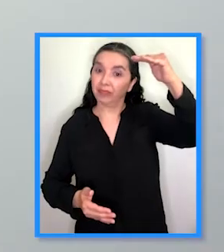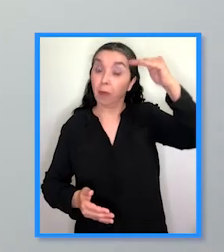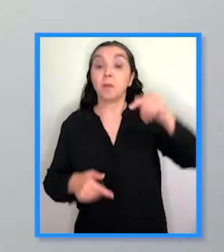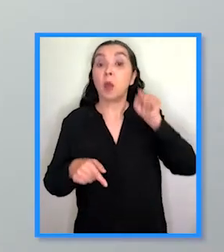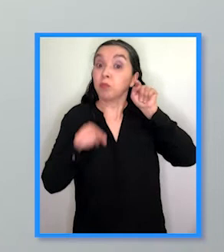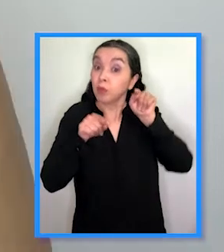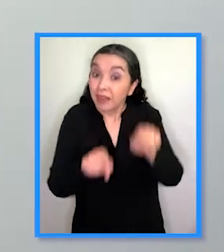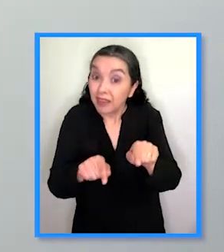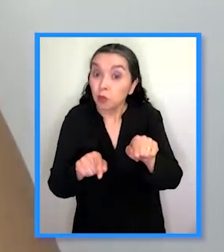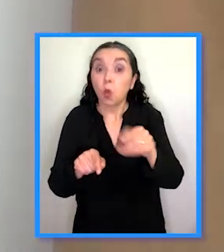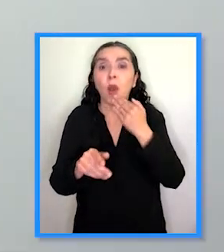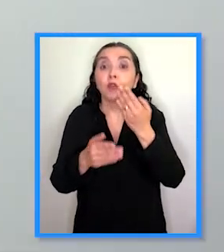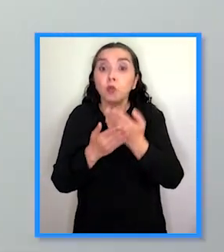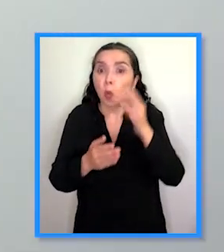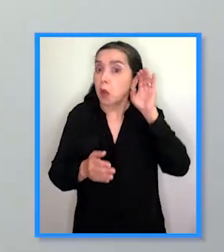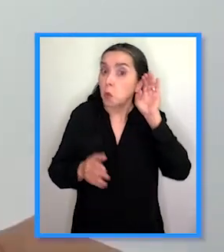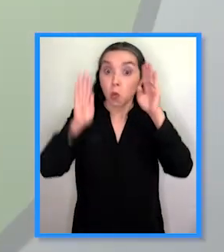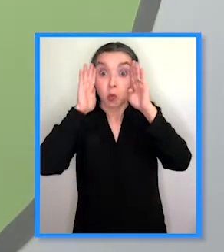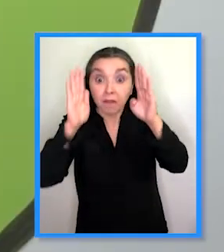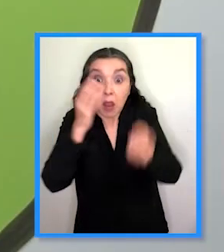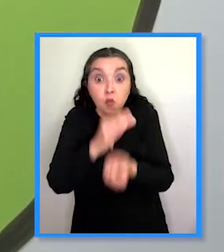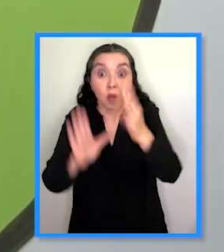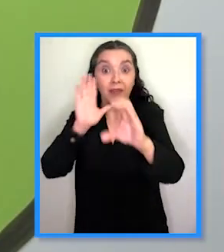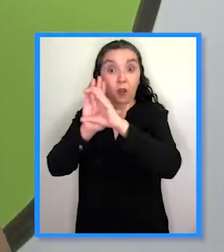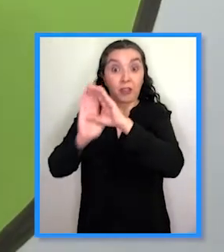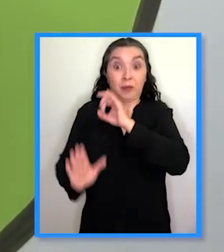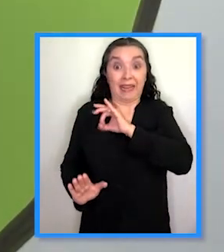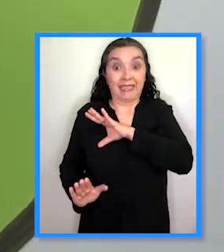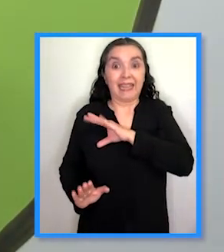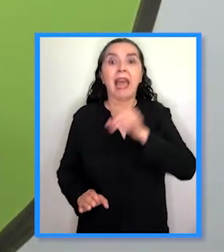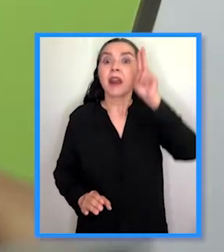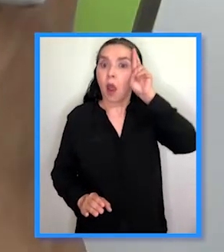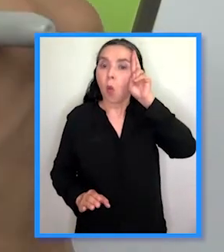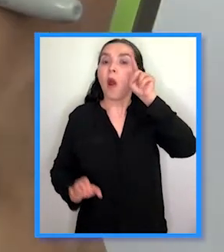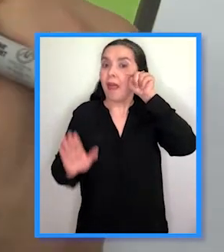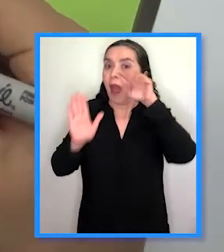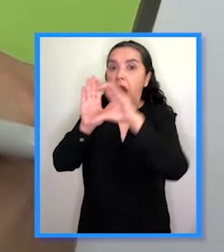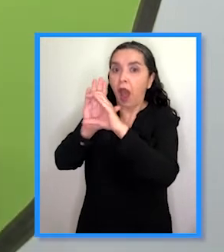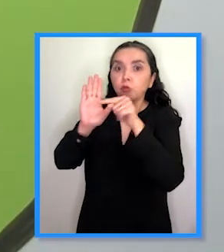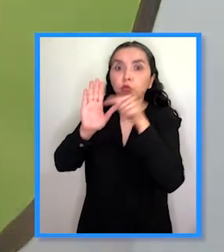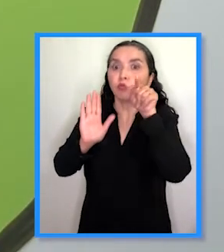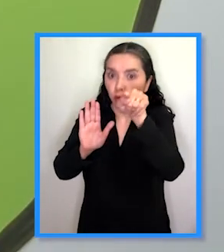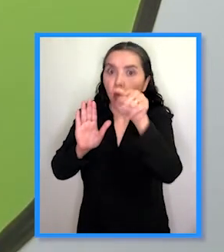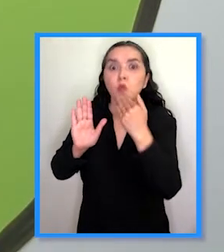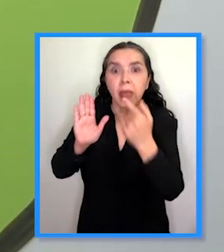Por eso, cada vez que escuches hablar de la nueva Constitución para Chile, recuerda que ahí se está hablando también de ti,